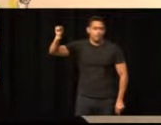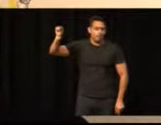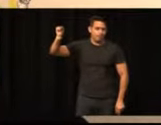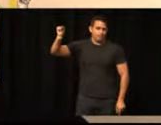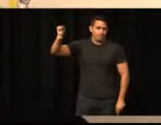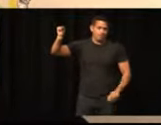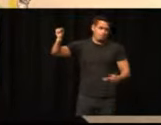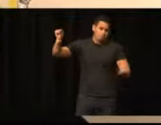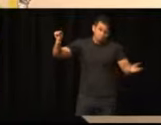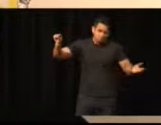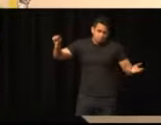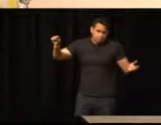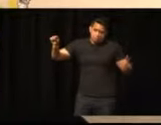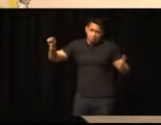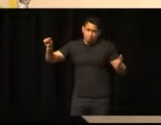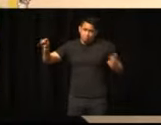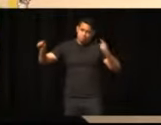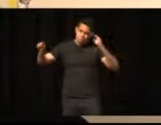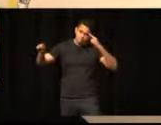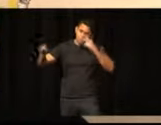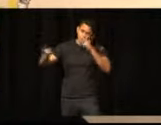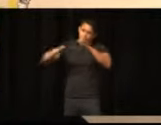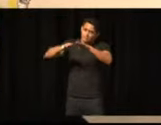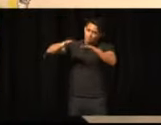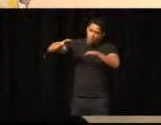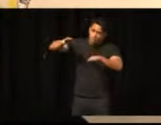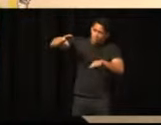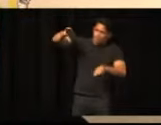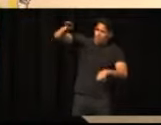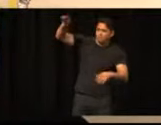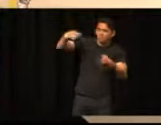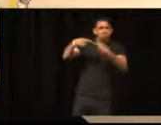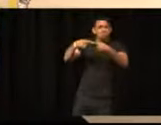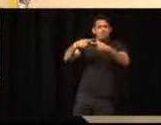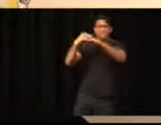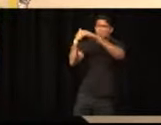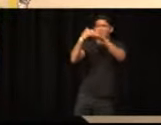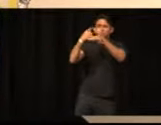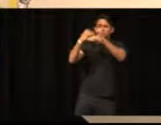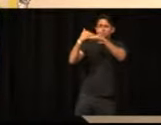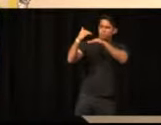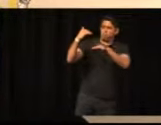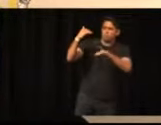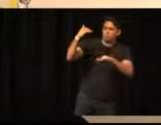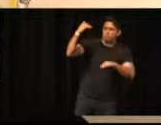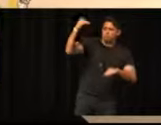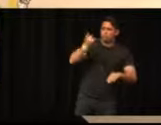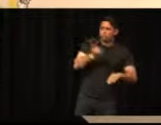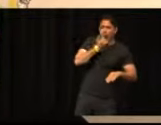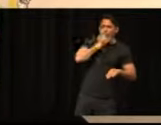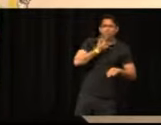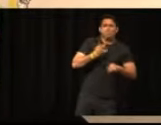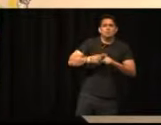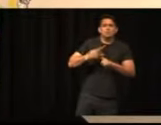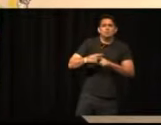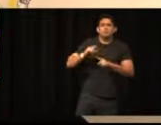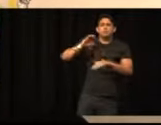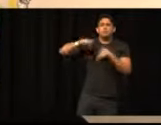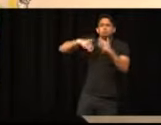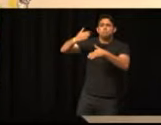que muestran el impacto. Esto nos lleva a una desigualdad dentro del campo de la sociedad civil, que aquellas se transforman